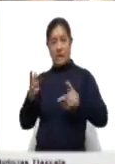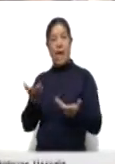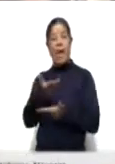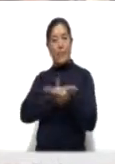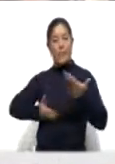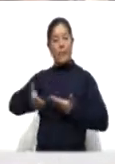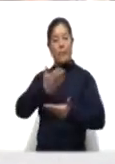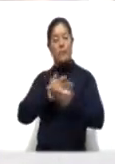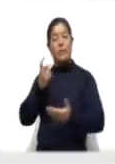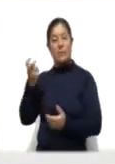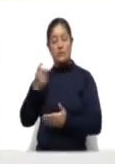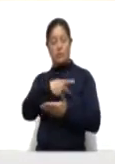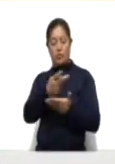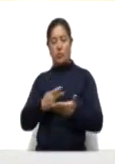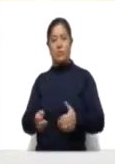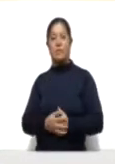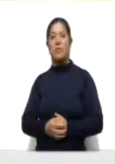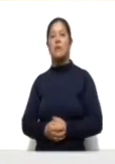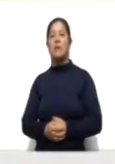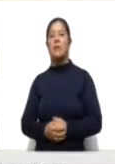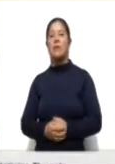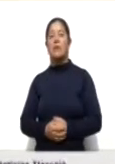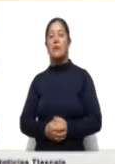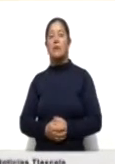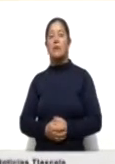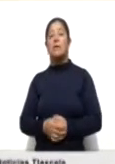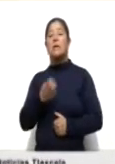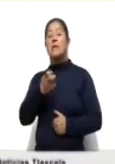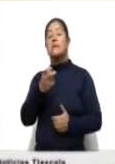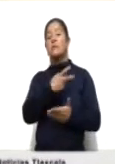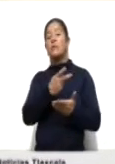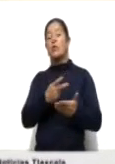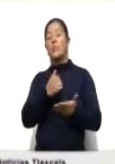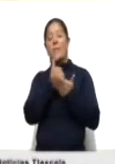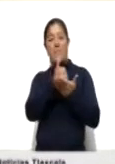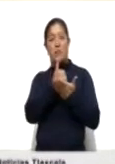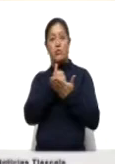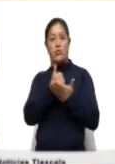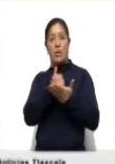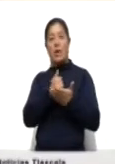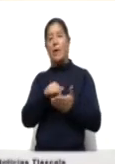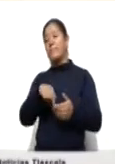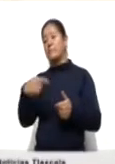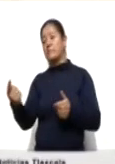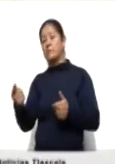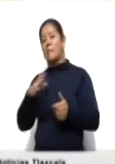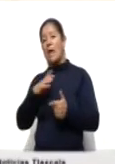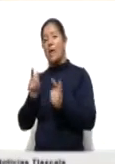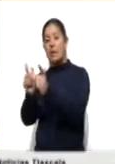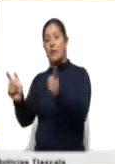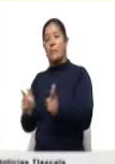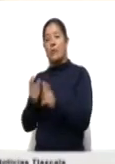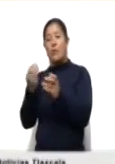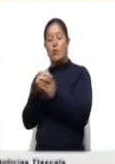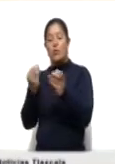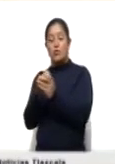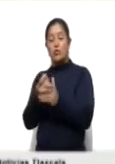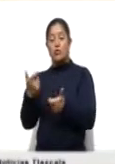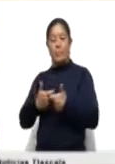la misión de dicho programa. Ser un programa que coadyuve a las entidades federativas con la aportación de recursos presupuestarios